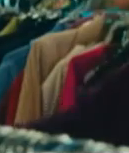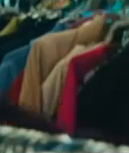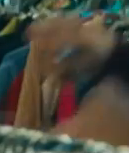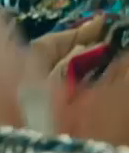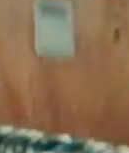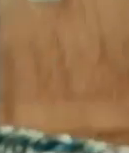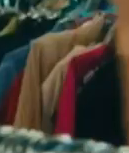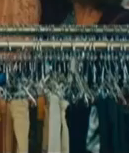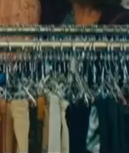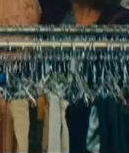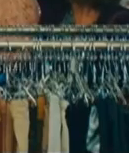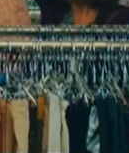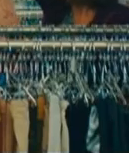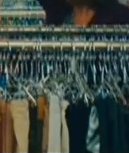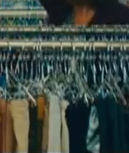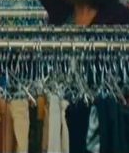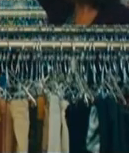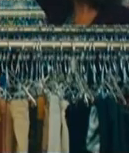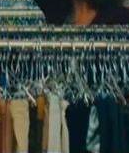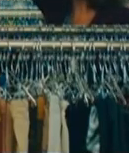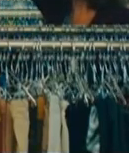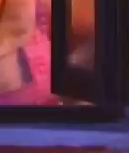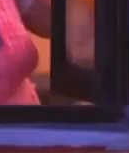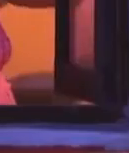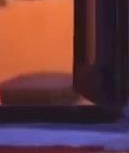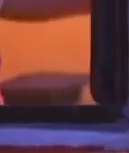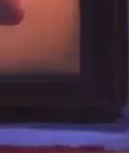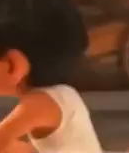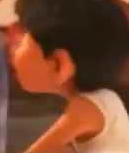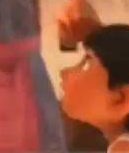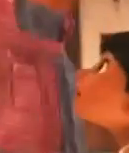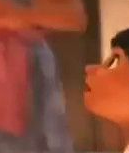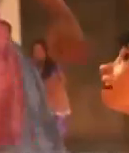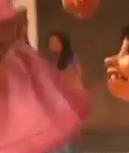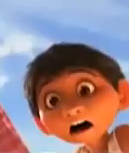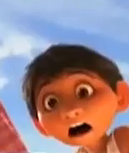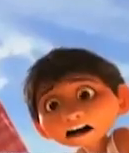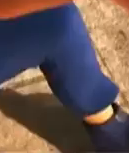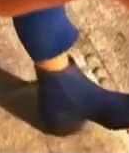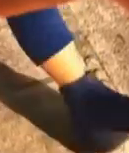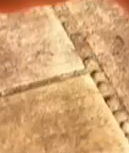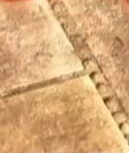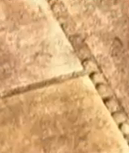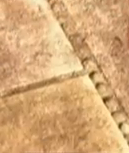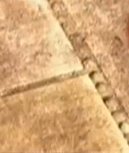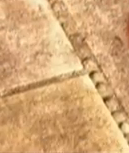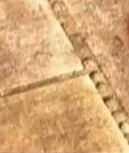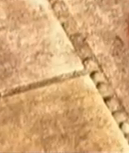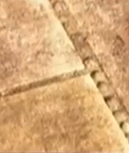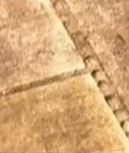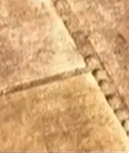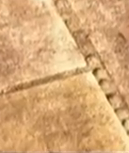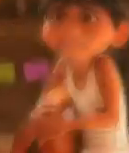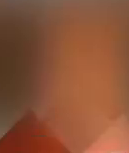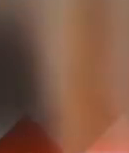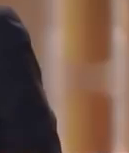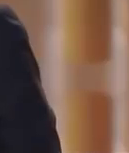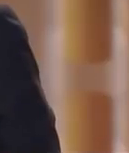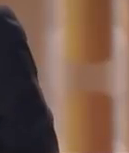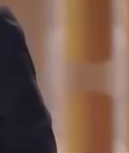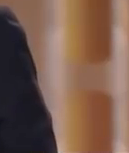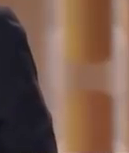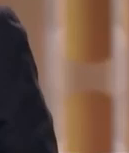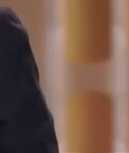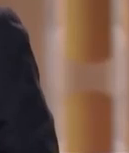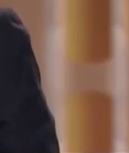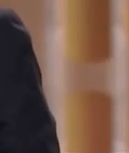triunfó Lady Bird, dirigida por Greta Gerwig. La mejor película animada fue para Coco, film que retrata el Día de Muertos en México. Coco